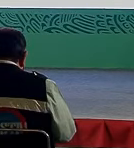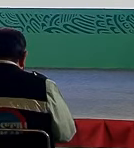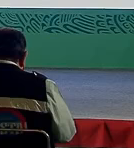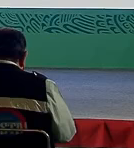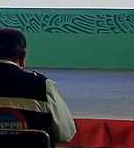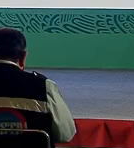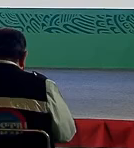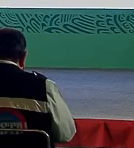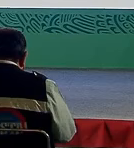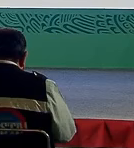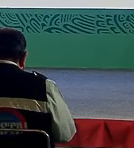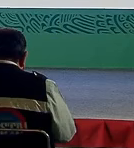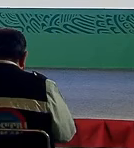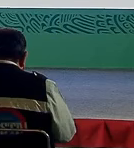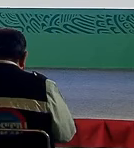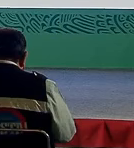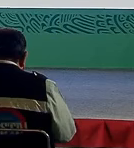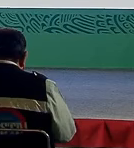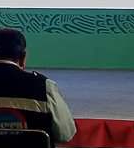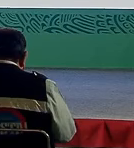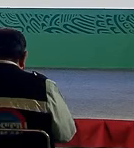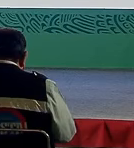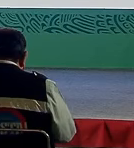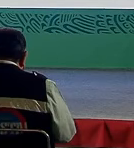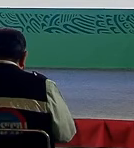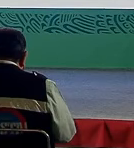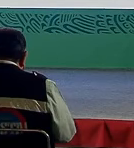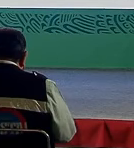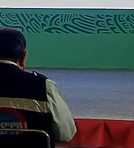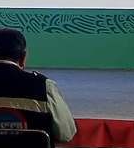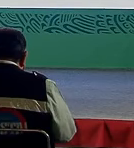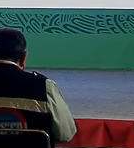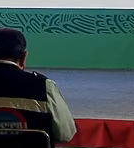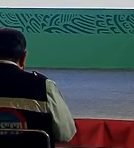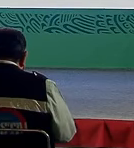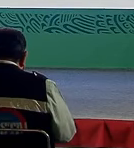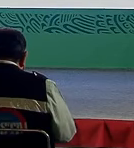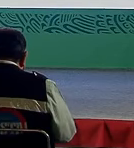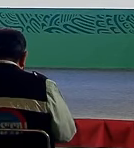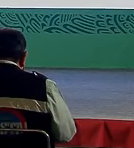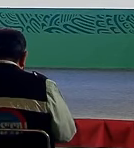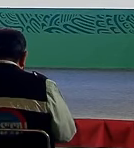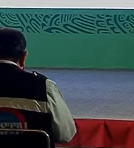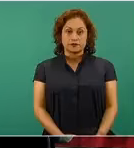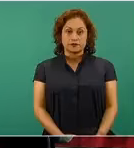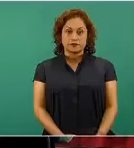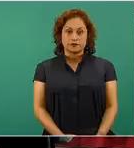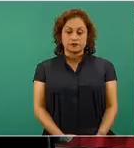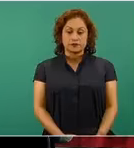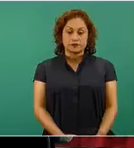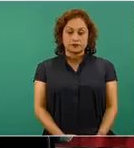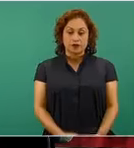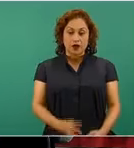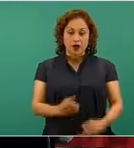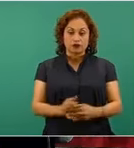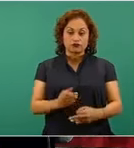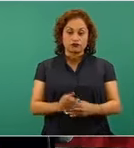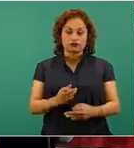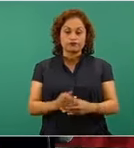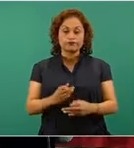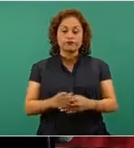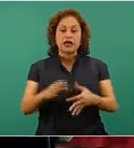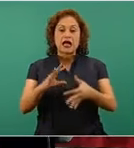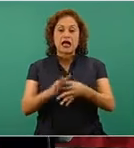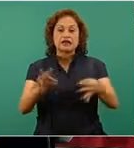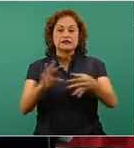explicar brevemente esta idea de la megalópolis y por qué razón hemos cambiado la táctica, no